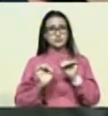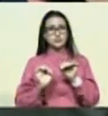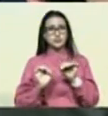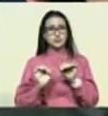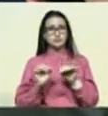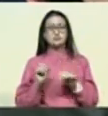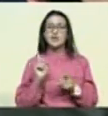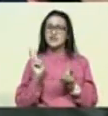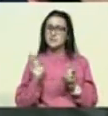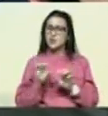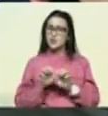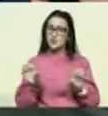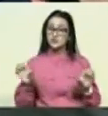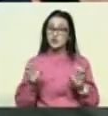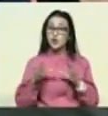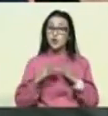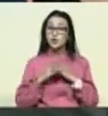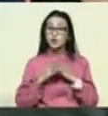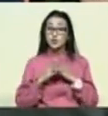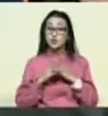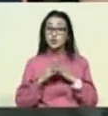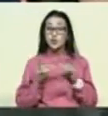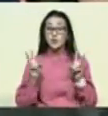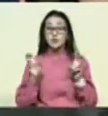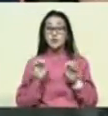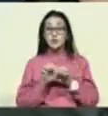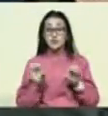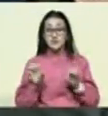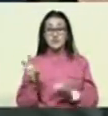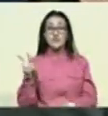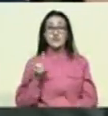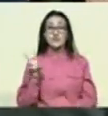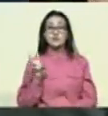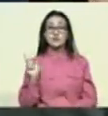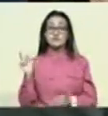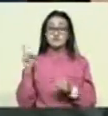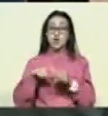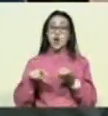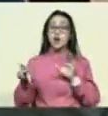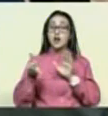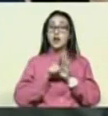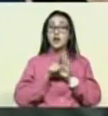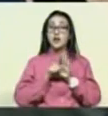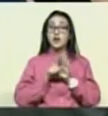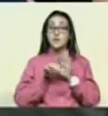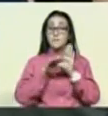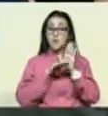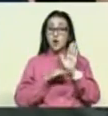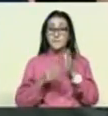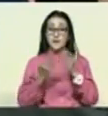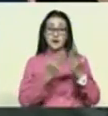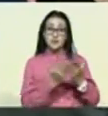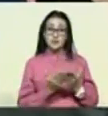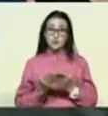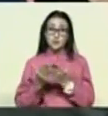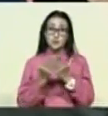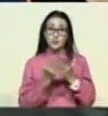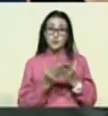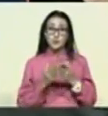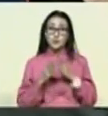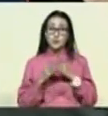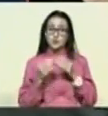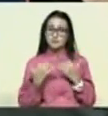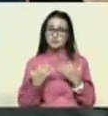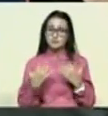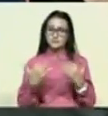la educación, todo el sistema educativo venezolano incorpora esta ley en sus programas de estudio, en todas las instancias,